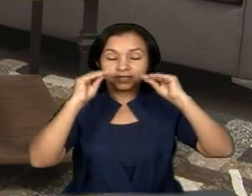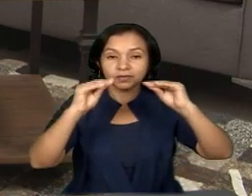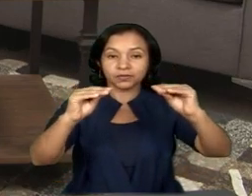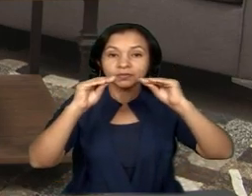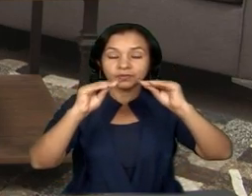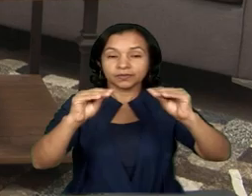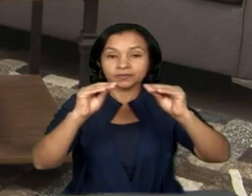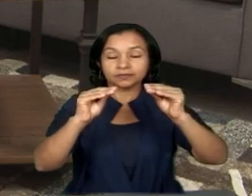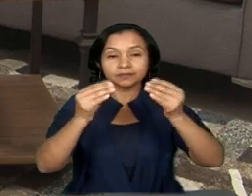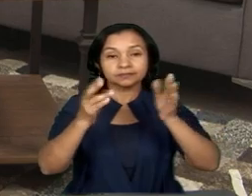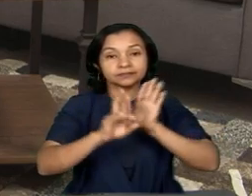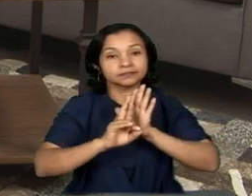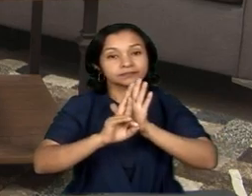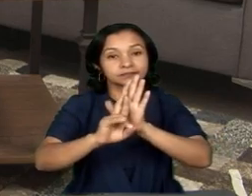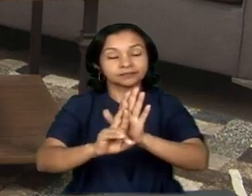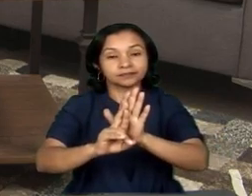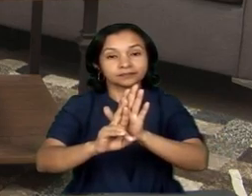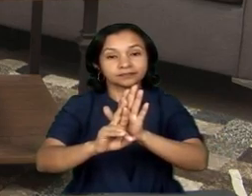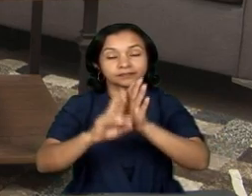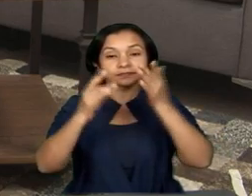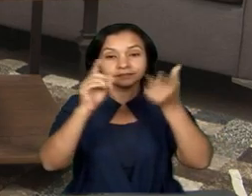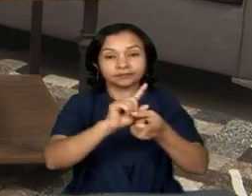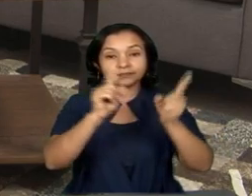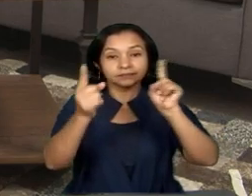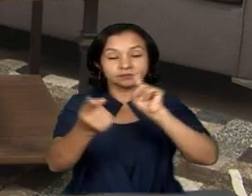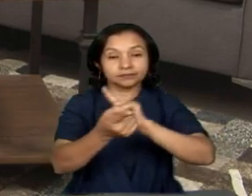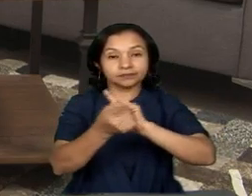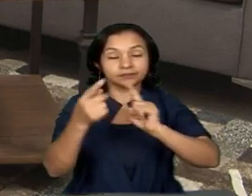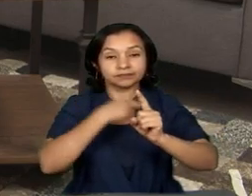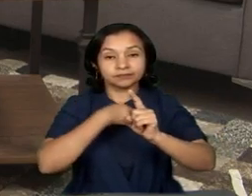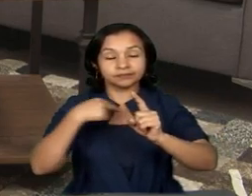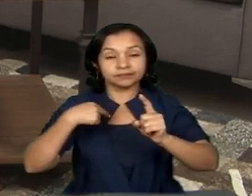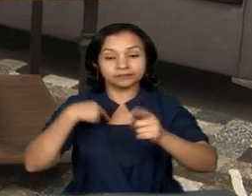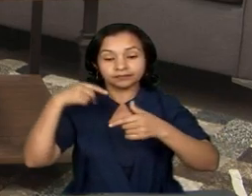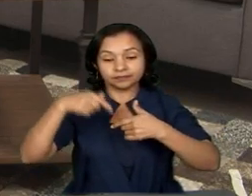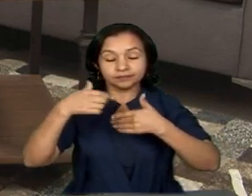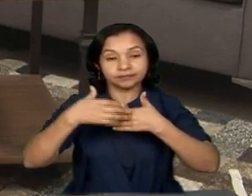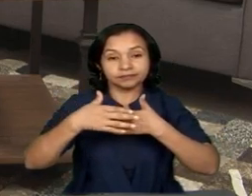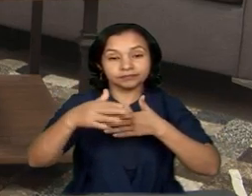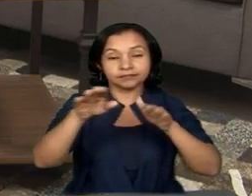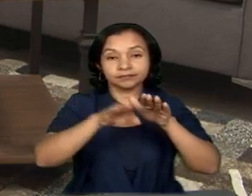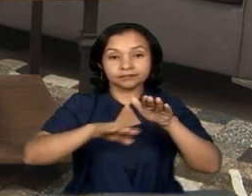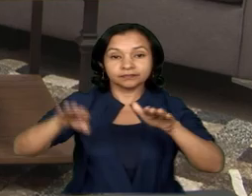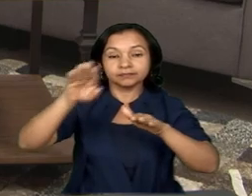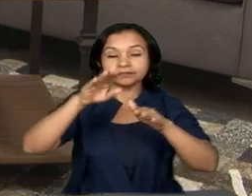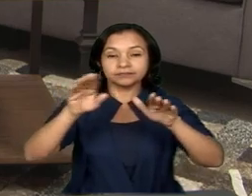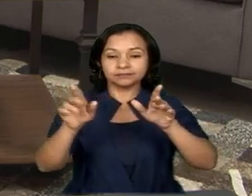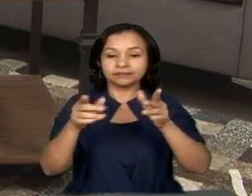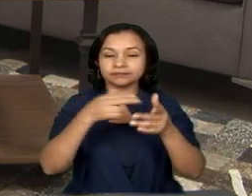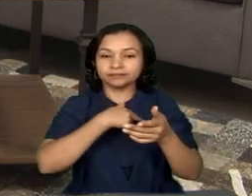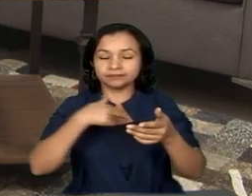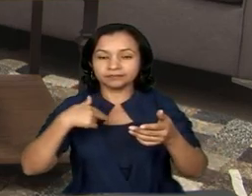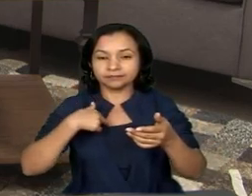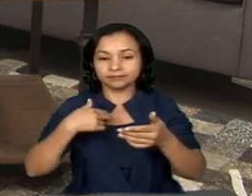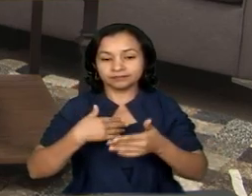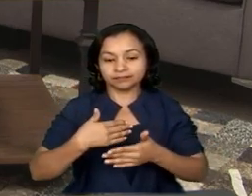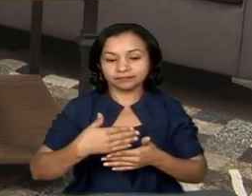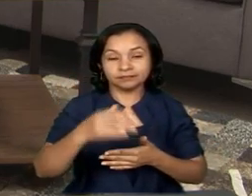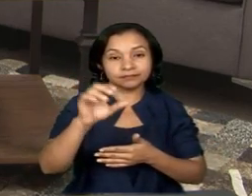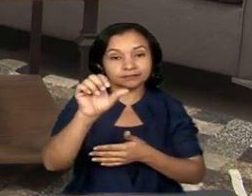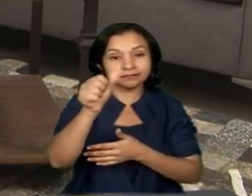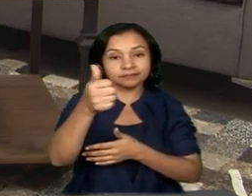los resultados, los impactos, las transformaciones, las miras en el mediano y largo plazo de estos niños, vamos a celebrar con ellos cuando lleguen a sexto grado,